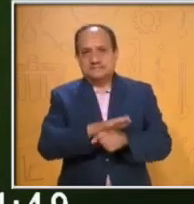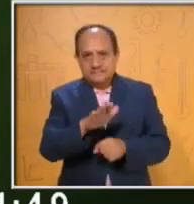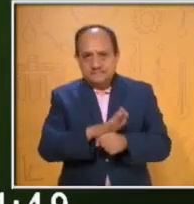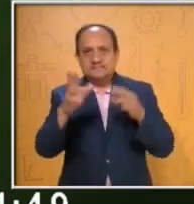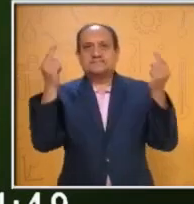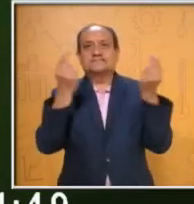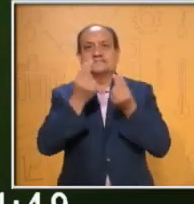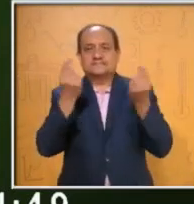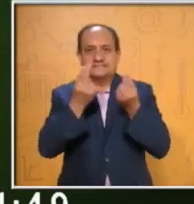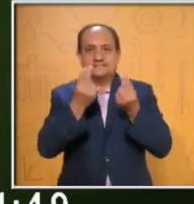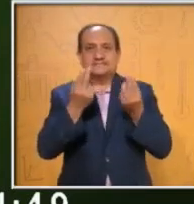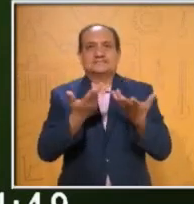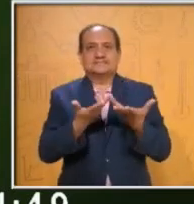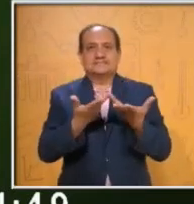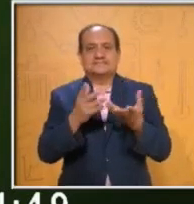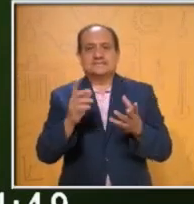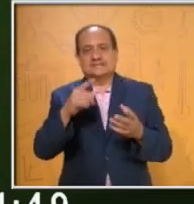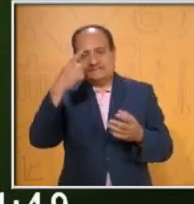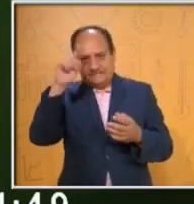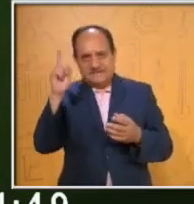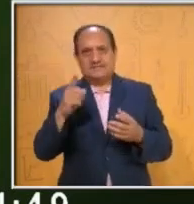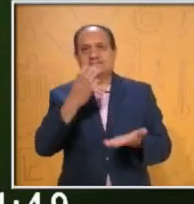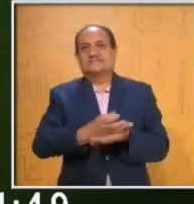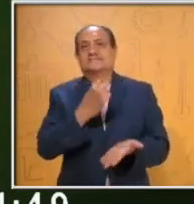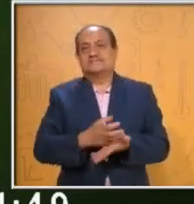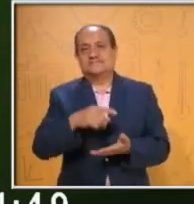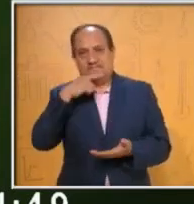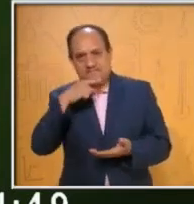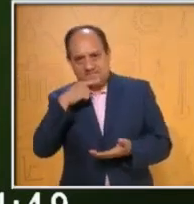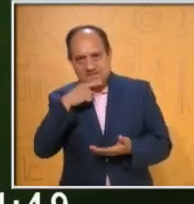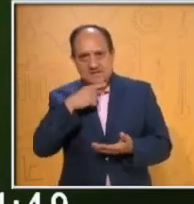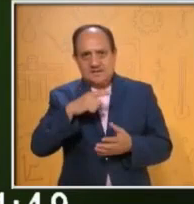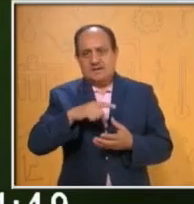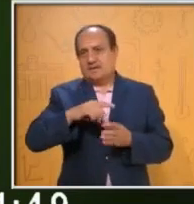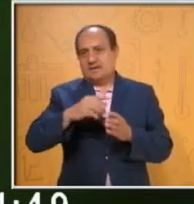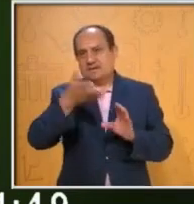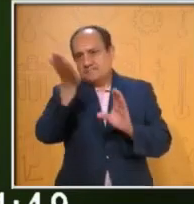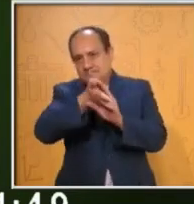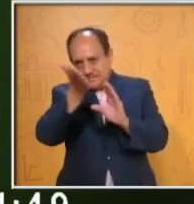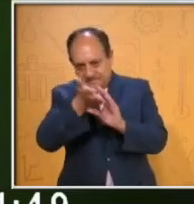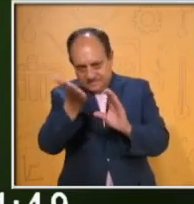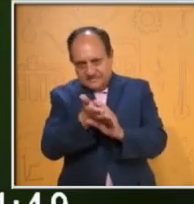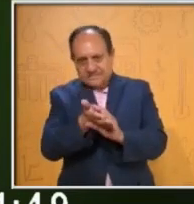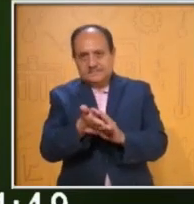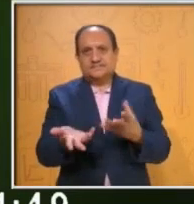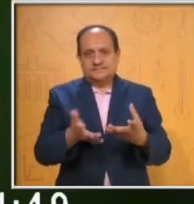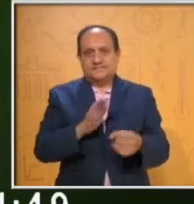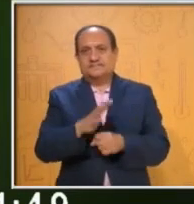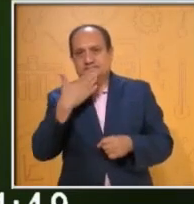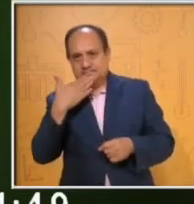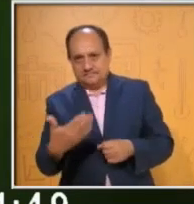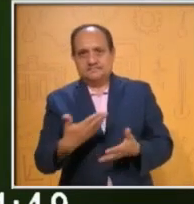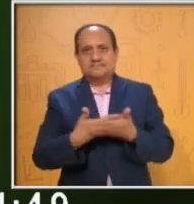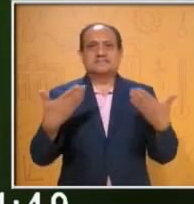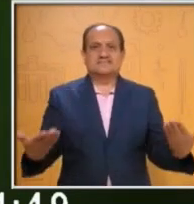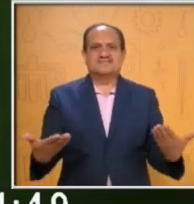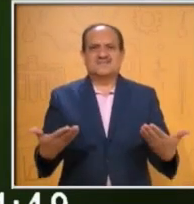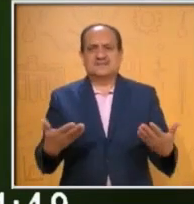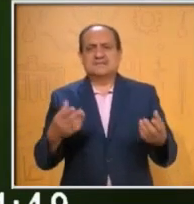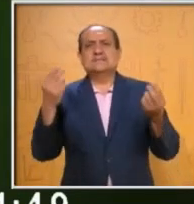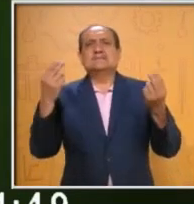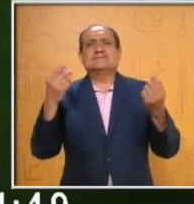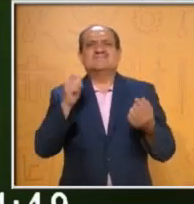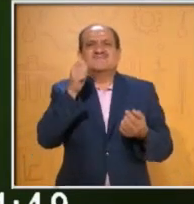utilizar? Pues es muy sencillo, es que la libreta, el lápiz y tu carpeta de experiencias. Muy bien, profe Ricky, ¿qué